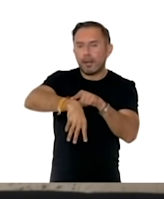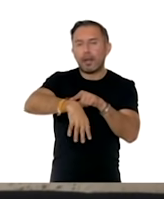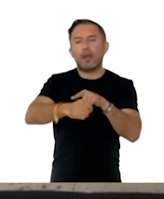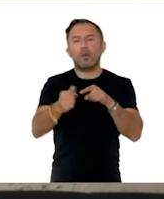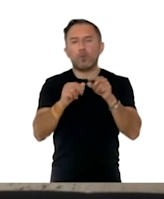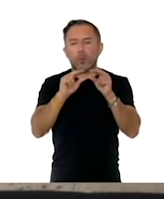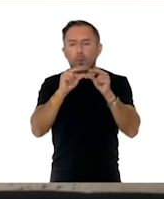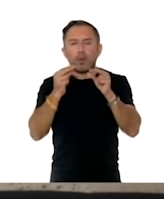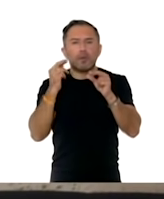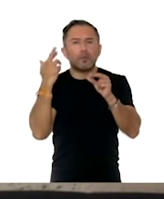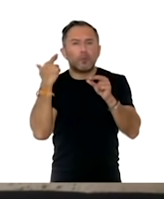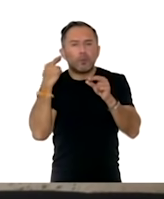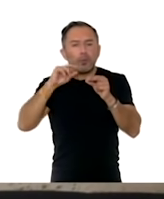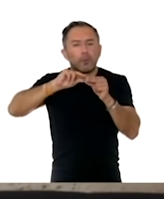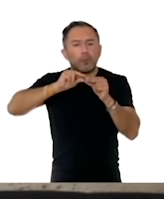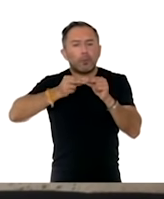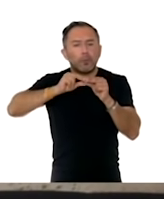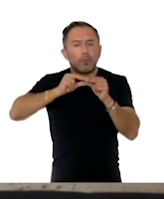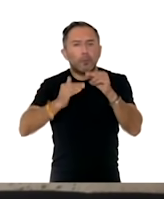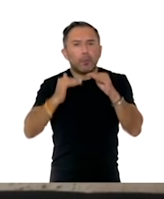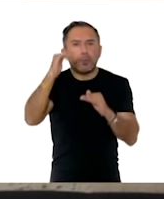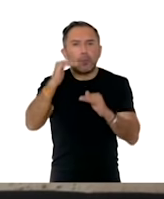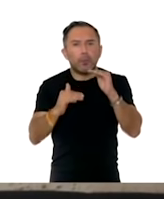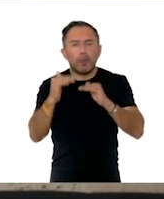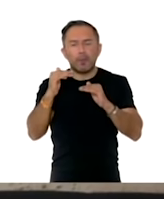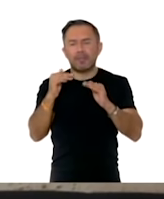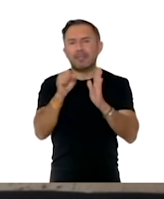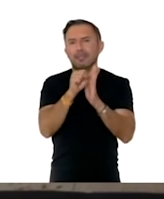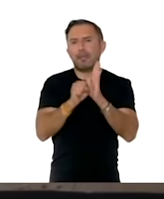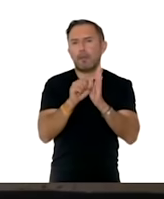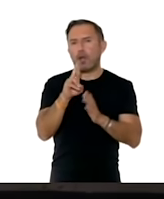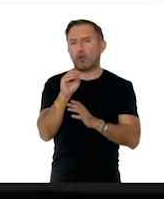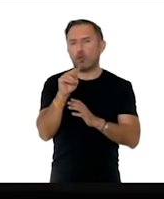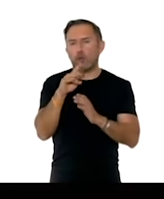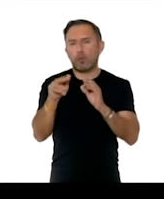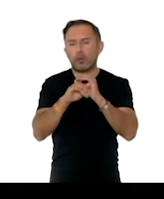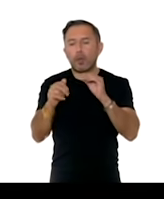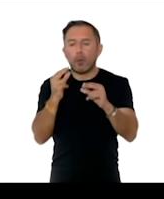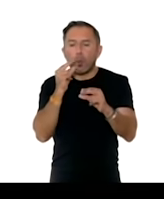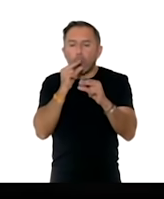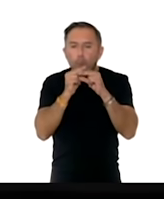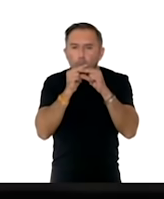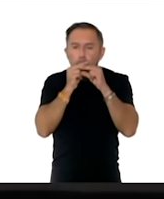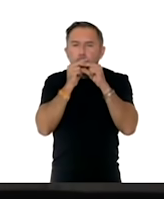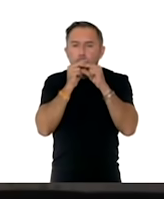tiene un sistema de rotores, además de también tener una boquilla.